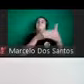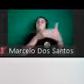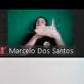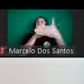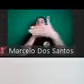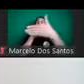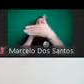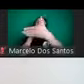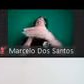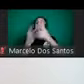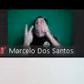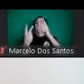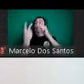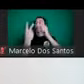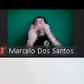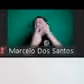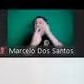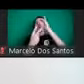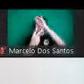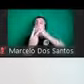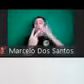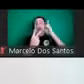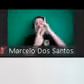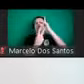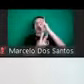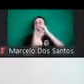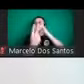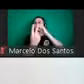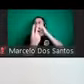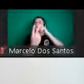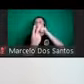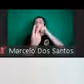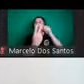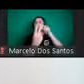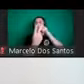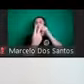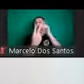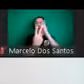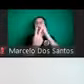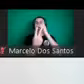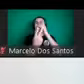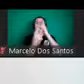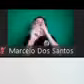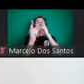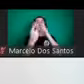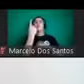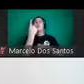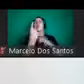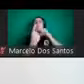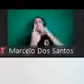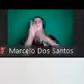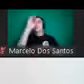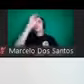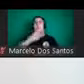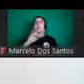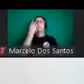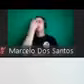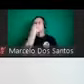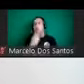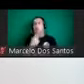qué siempre explicamos esto y por qué es tan importante tener a mano esa idea? Porque ustedes,